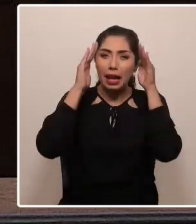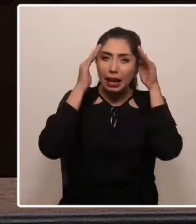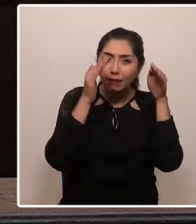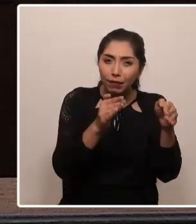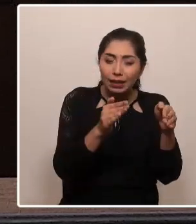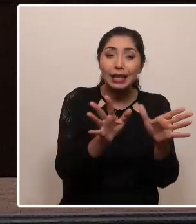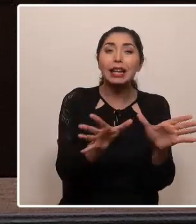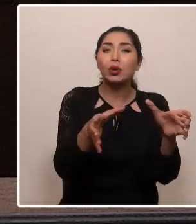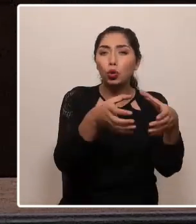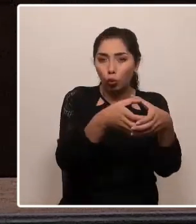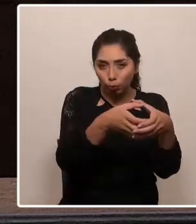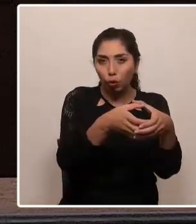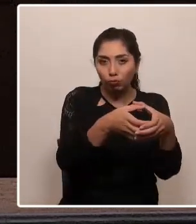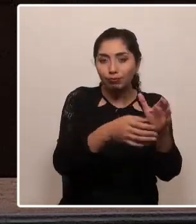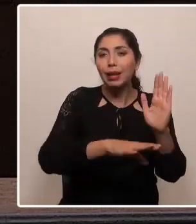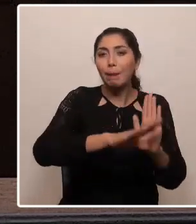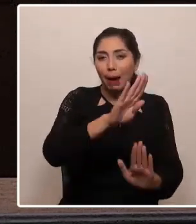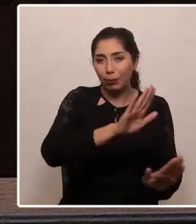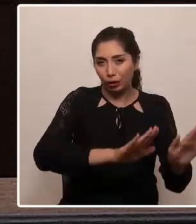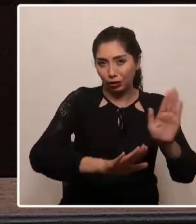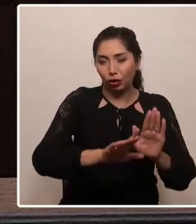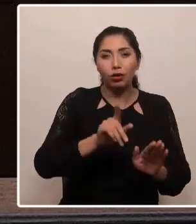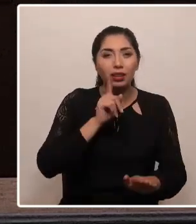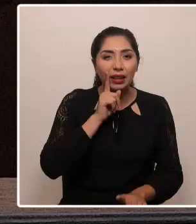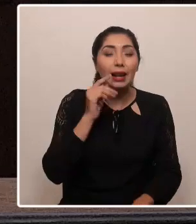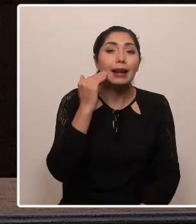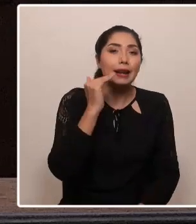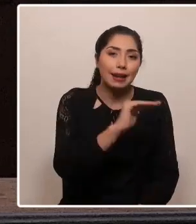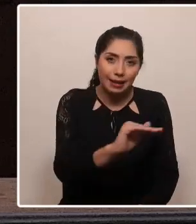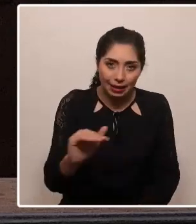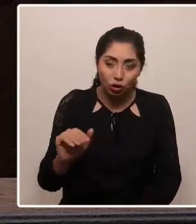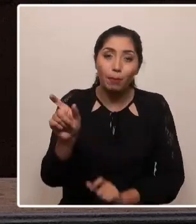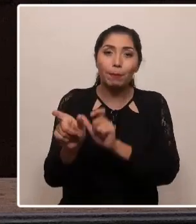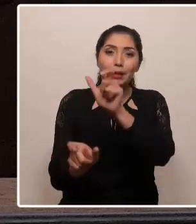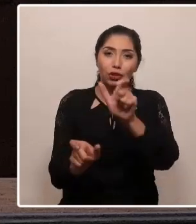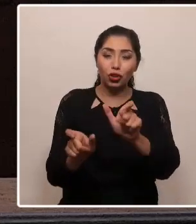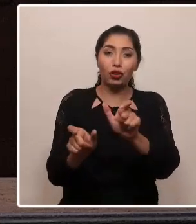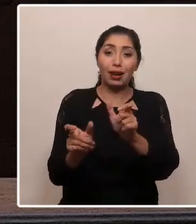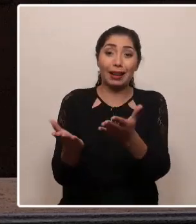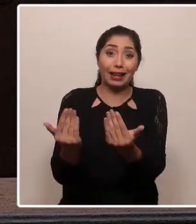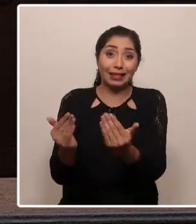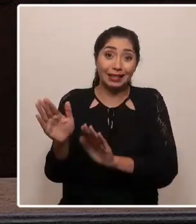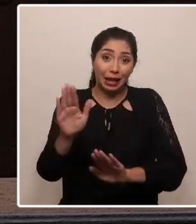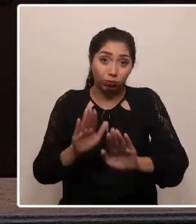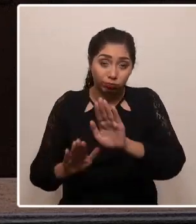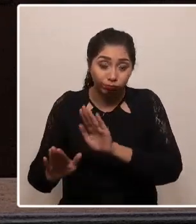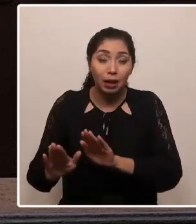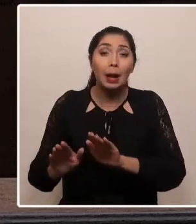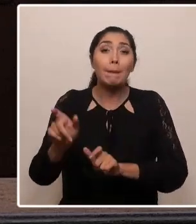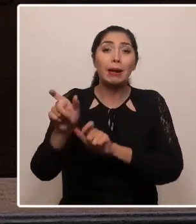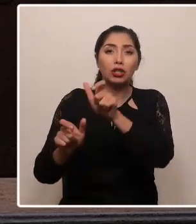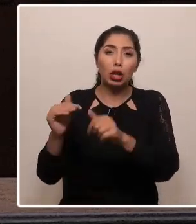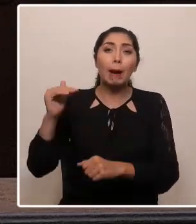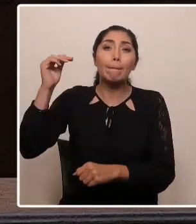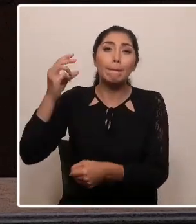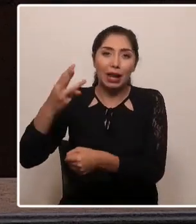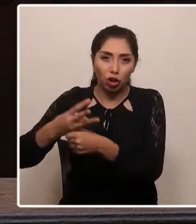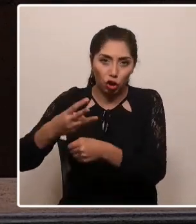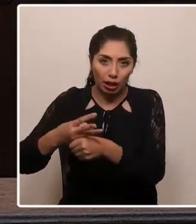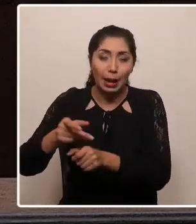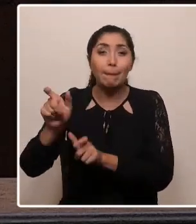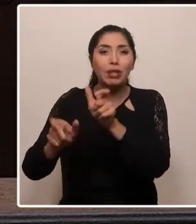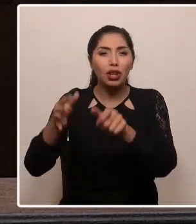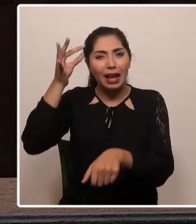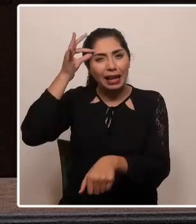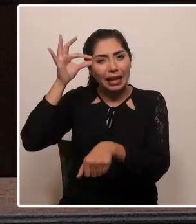mayor protección que señalan: niños y niñas, personas en situación de dependencia, personas mayores, personas con enfermedades graves